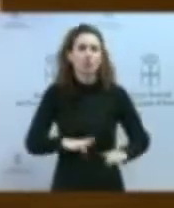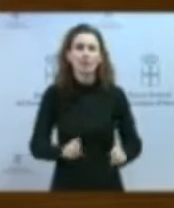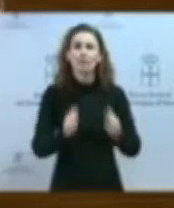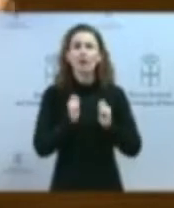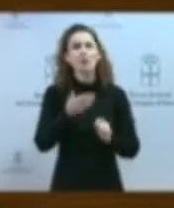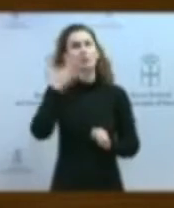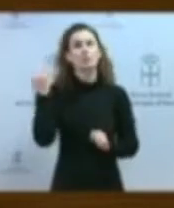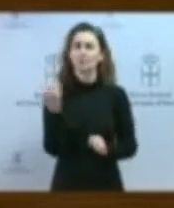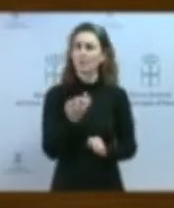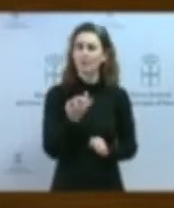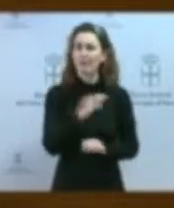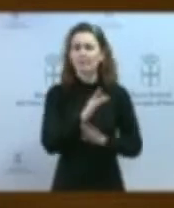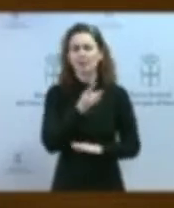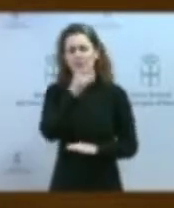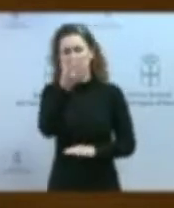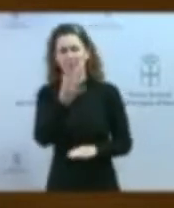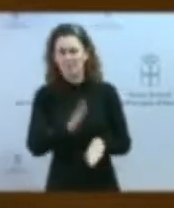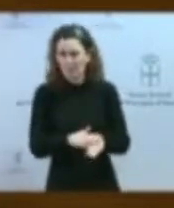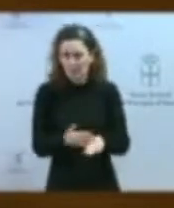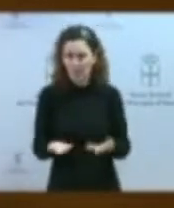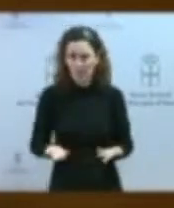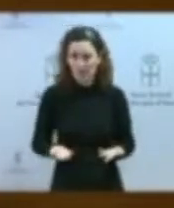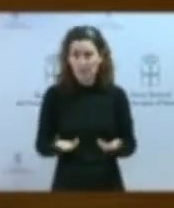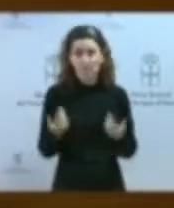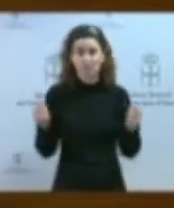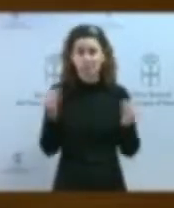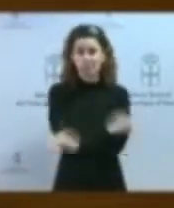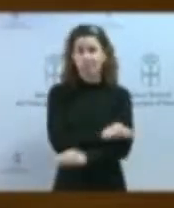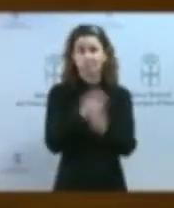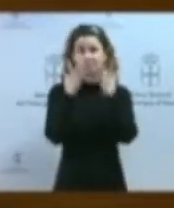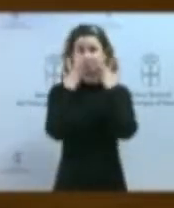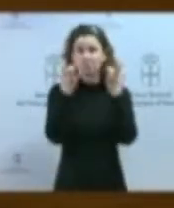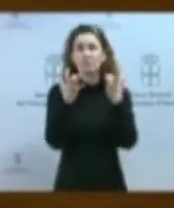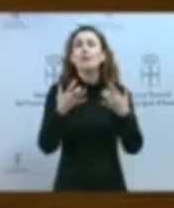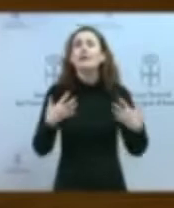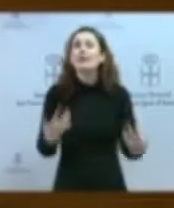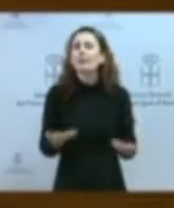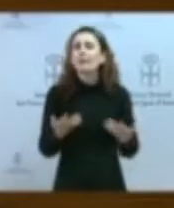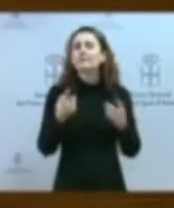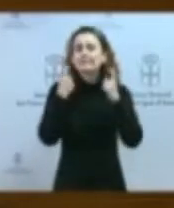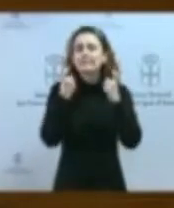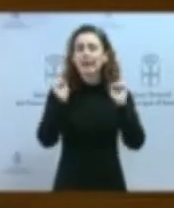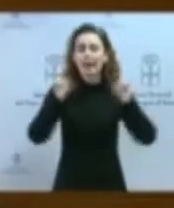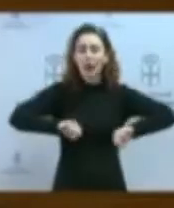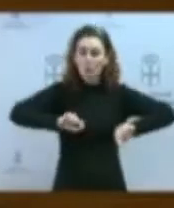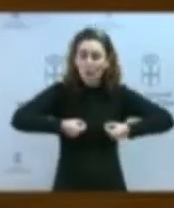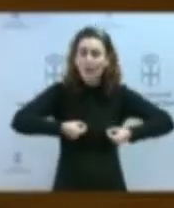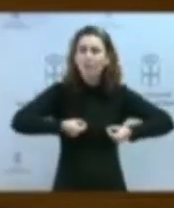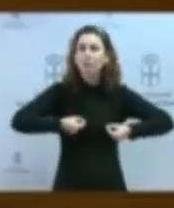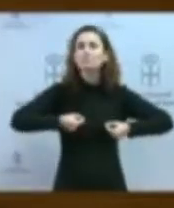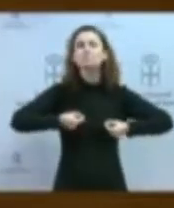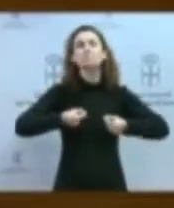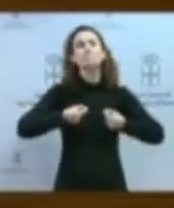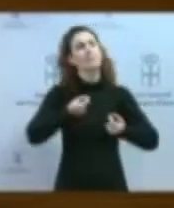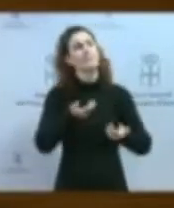son plasmables, ¿no? Evidentemente buscar el acuerdo y reivindicar la pluralidad siempre es positivo, pero el precio no pueden ser las